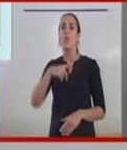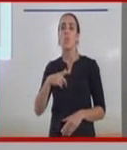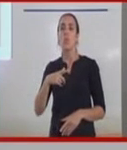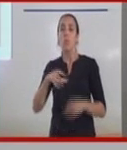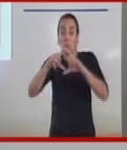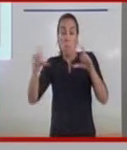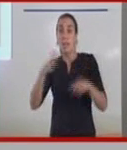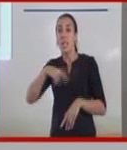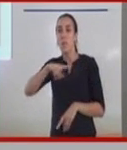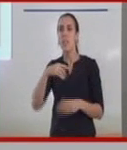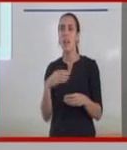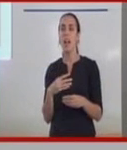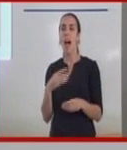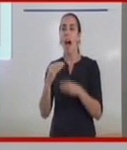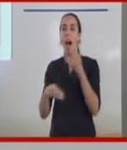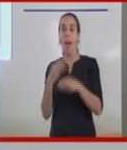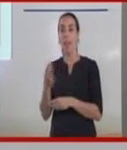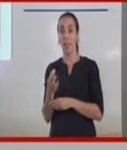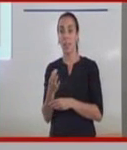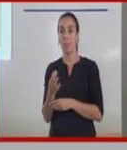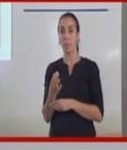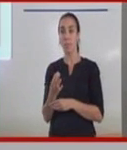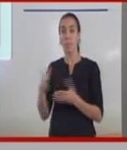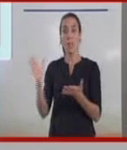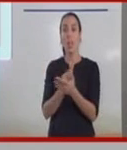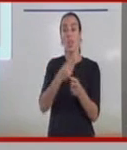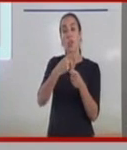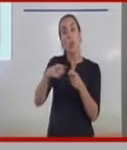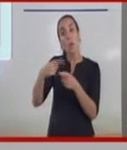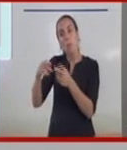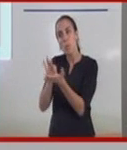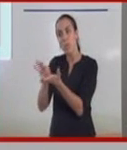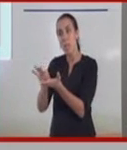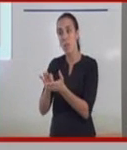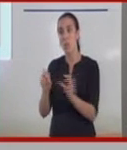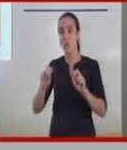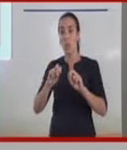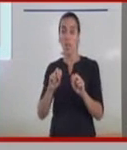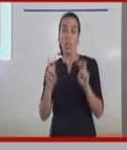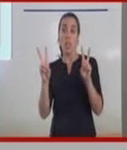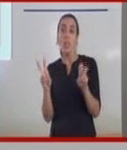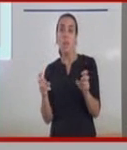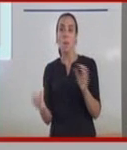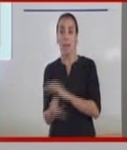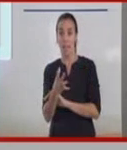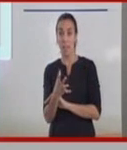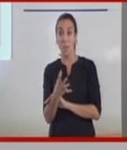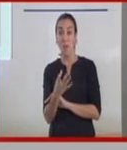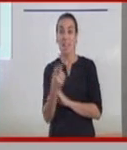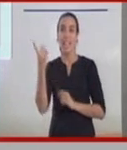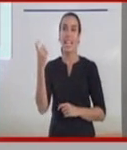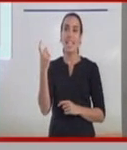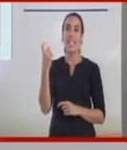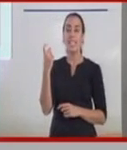empresa, estamos aplicando, sobre todo en los productos y servicios de nueva creación y que requieren de